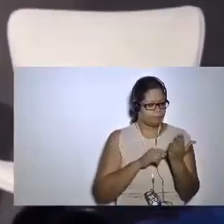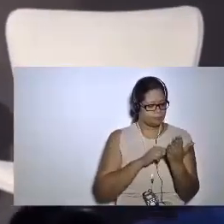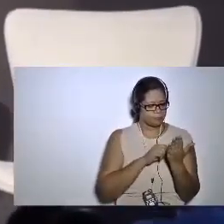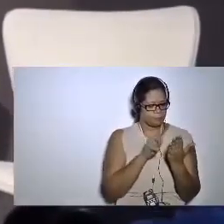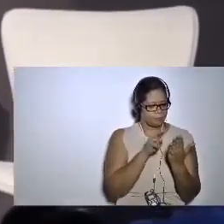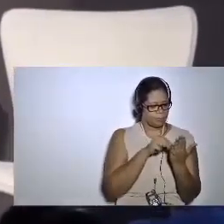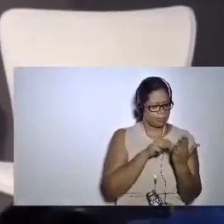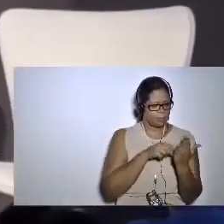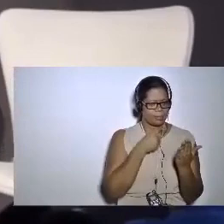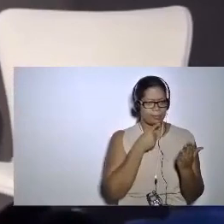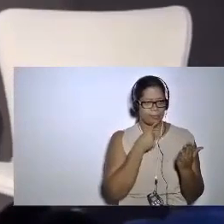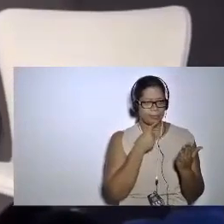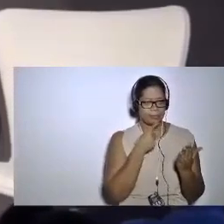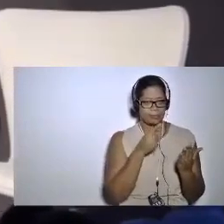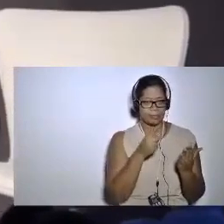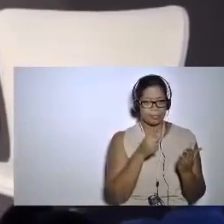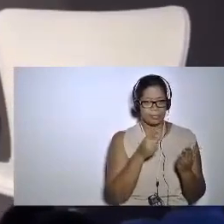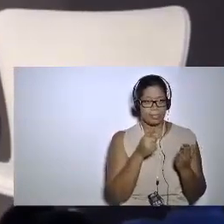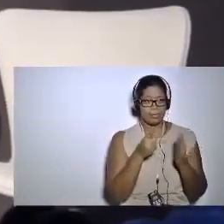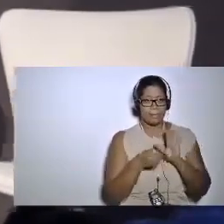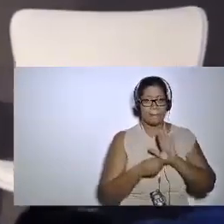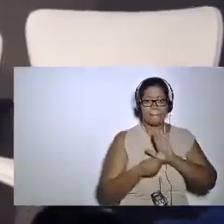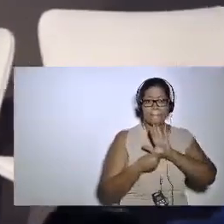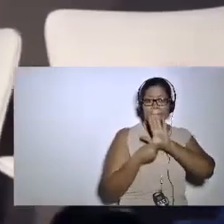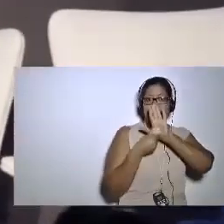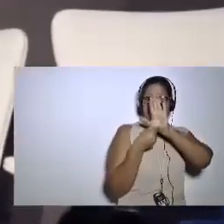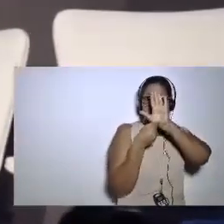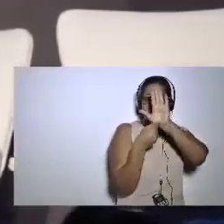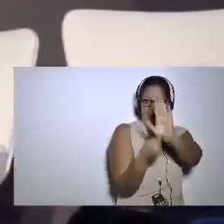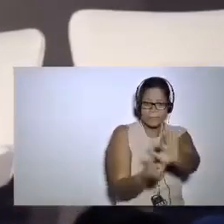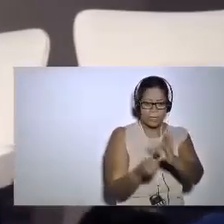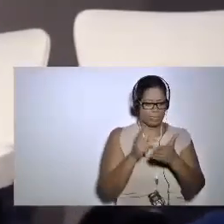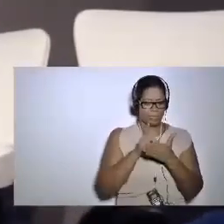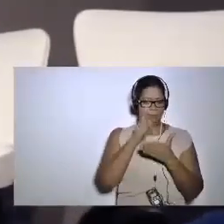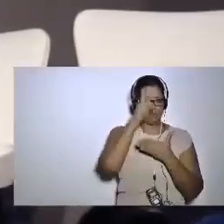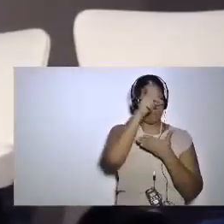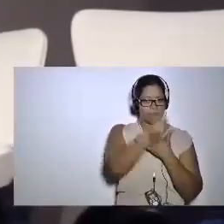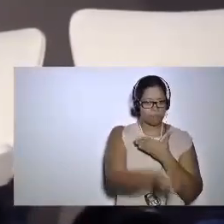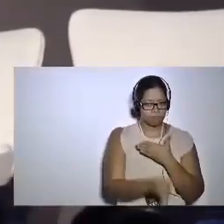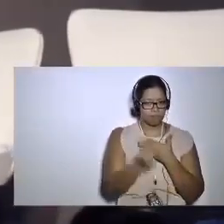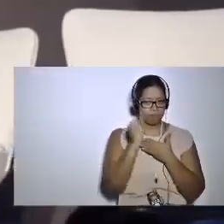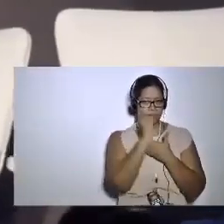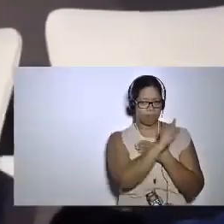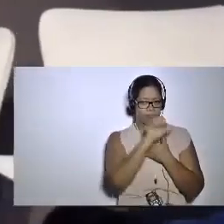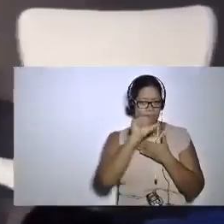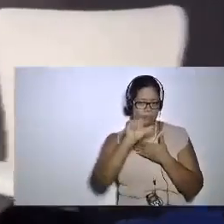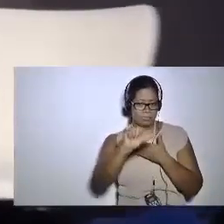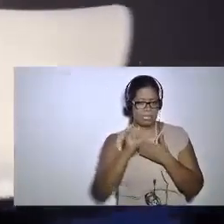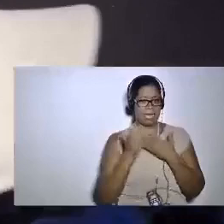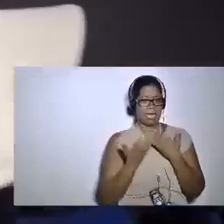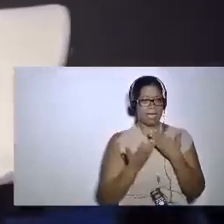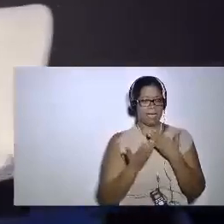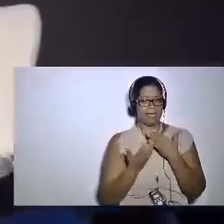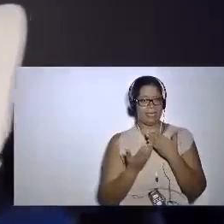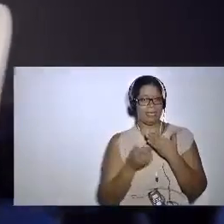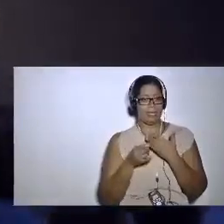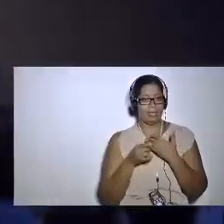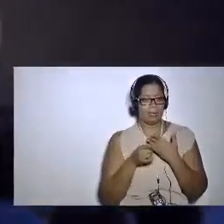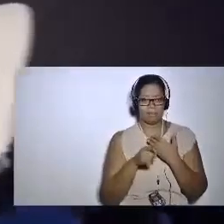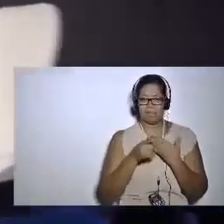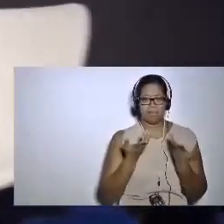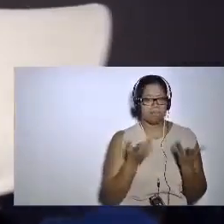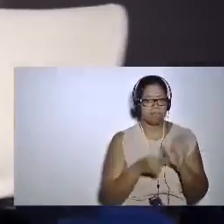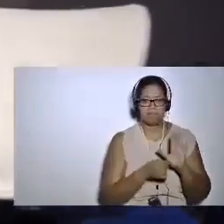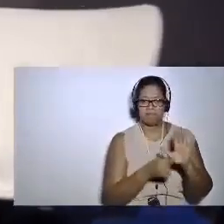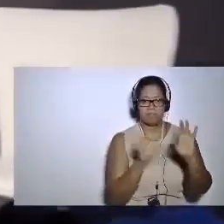incorrecto. Si usted no lanza una consideración de inteligencia artificial de manera temprana con un proyecto de inteligencia artificial, ¿qué está